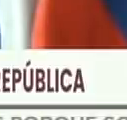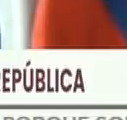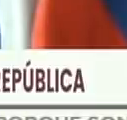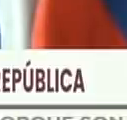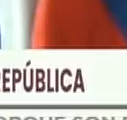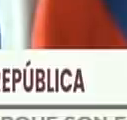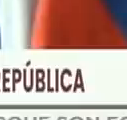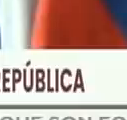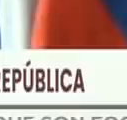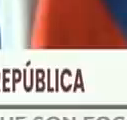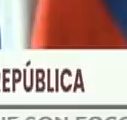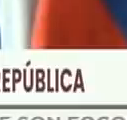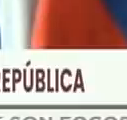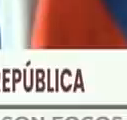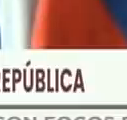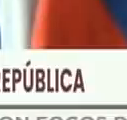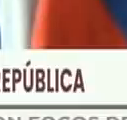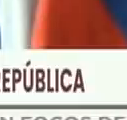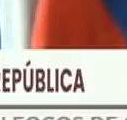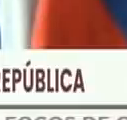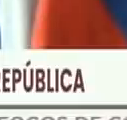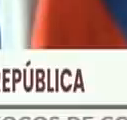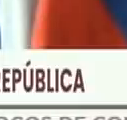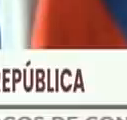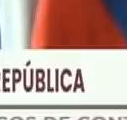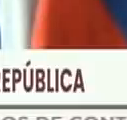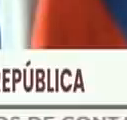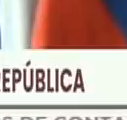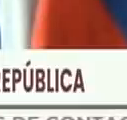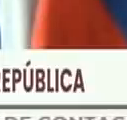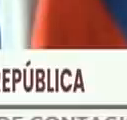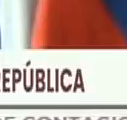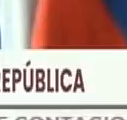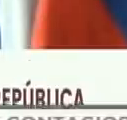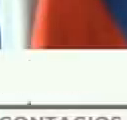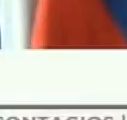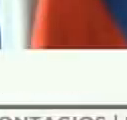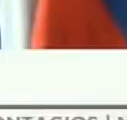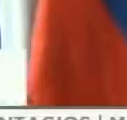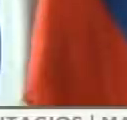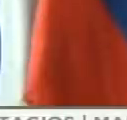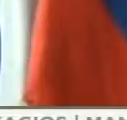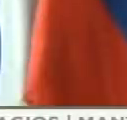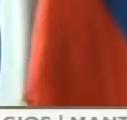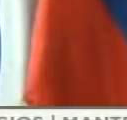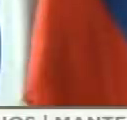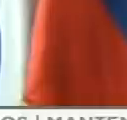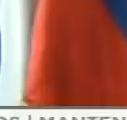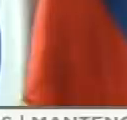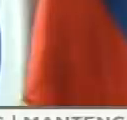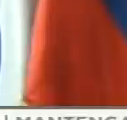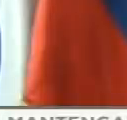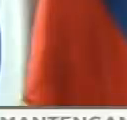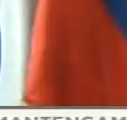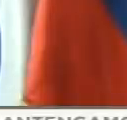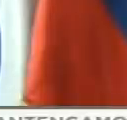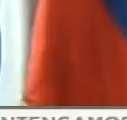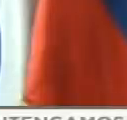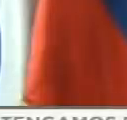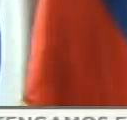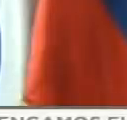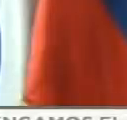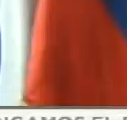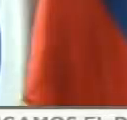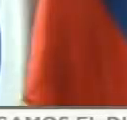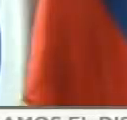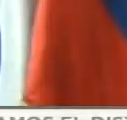coercitivas totalmente criminales, medievales, que nada tiene que ver con el tema de la democracia,